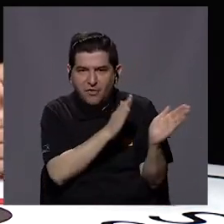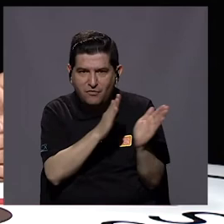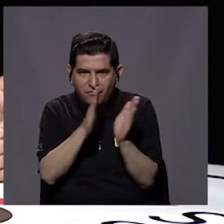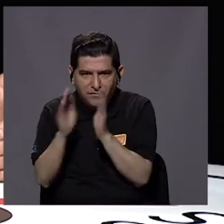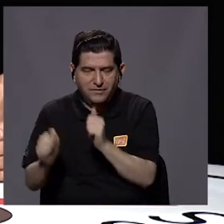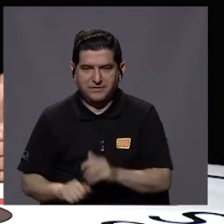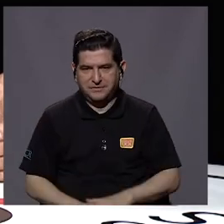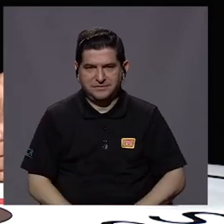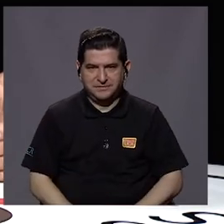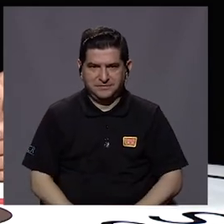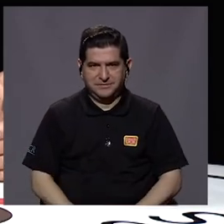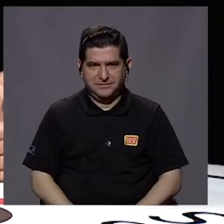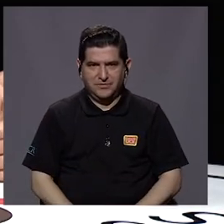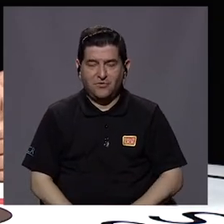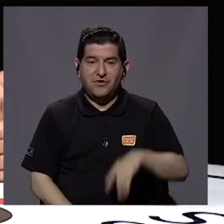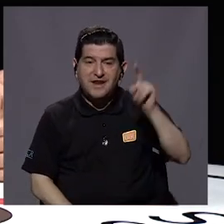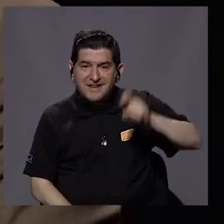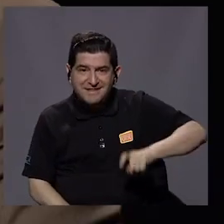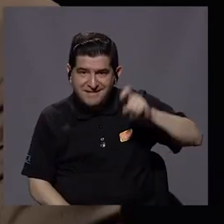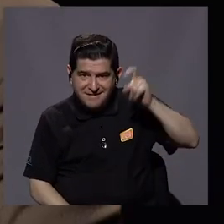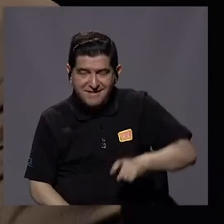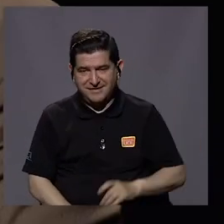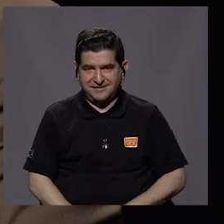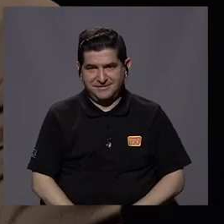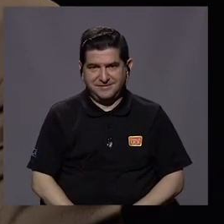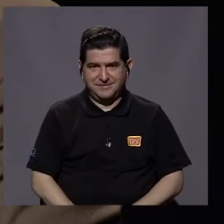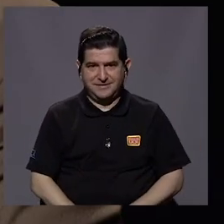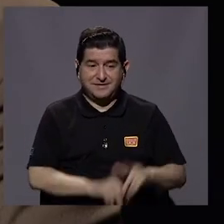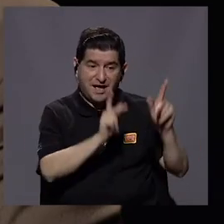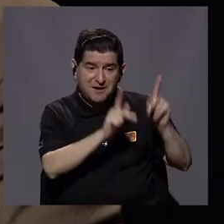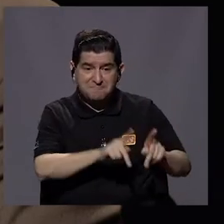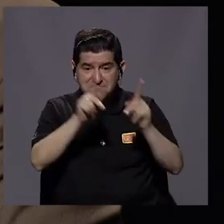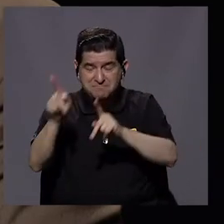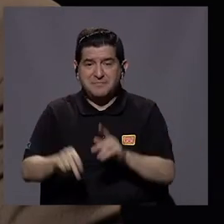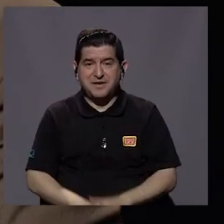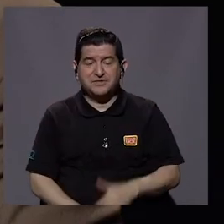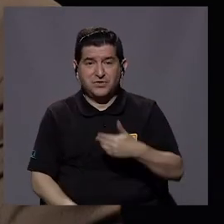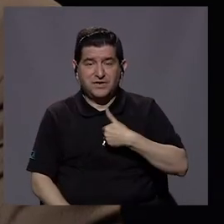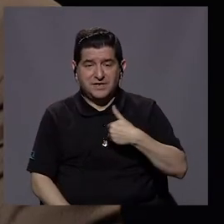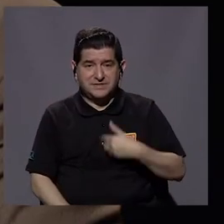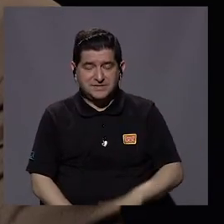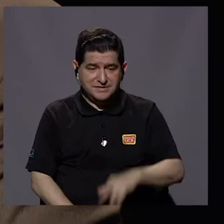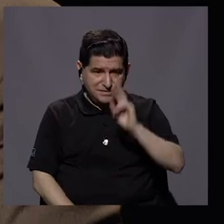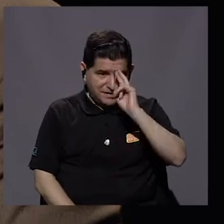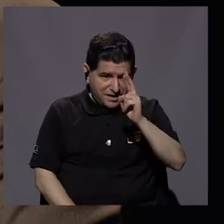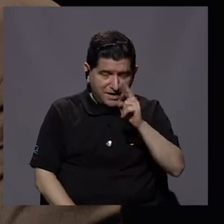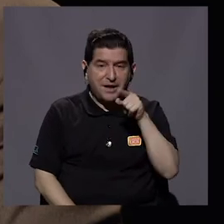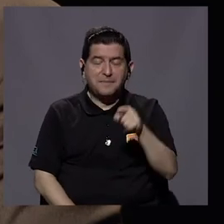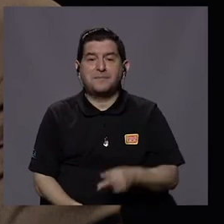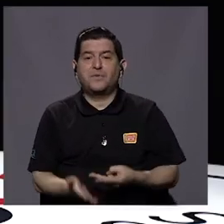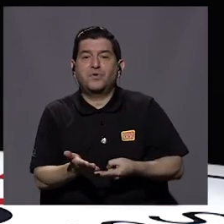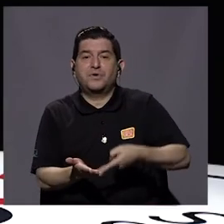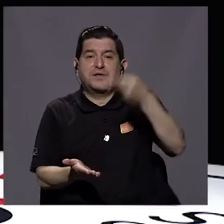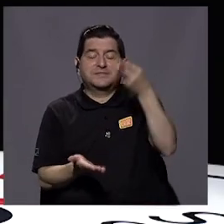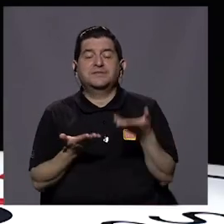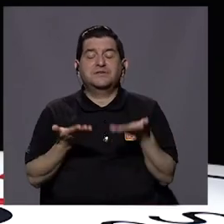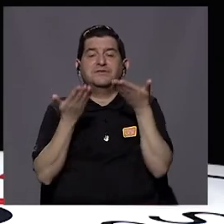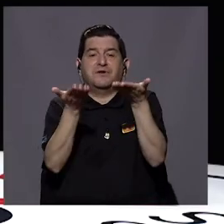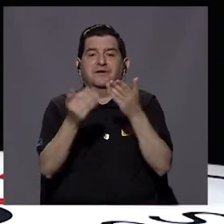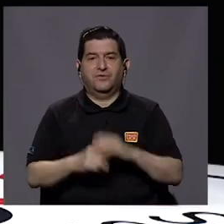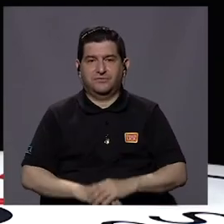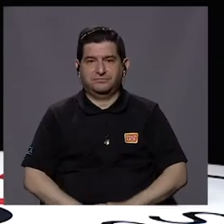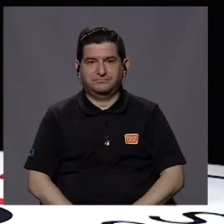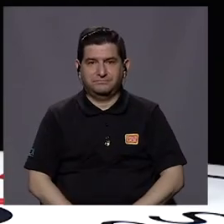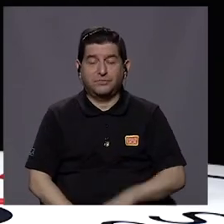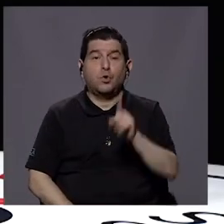con la formación requiere de que las personas sean reconocidas por ese valor que